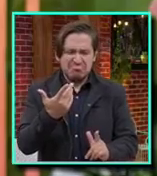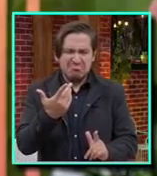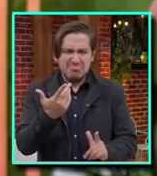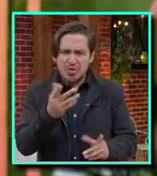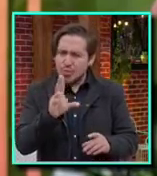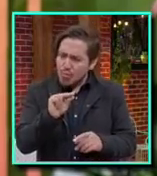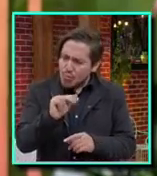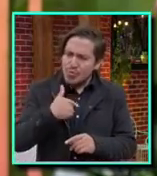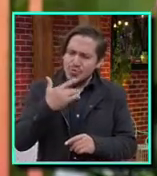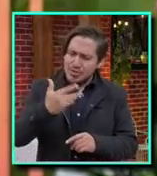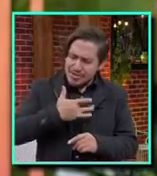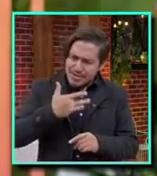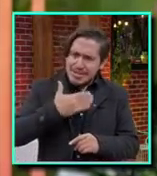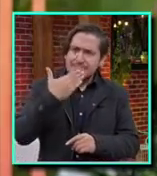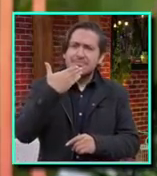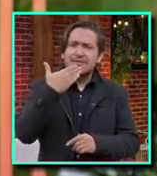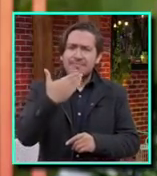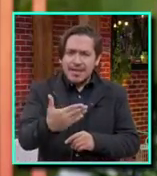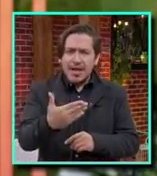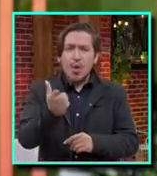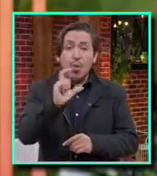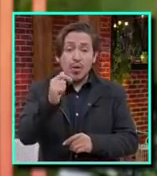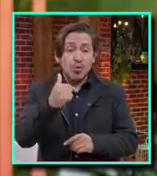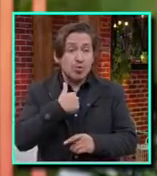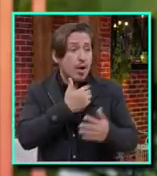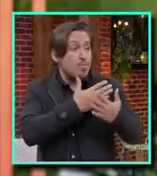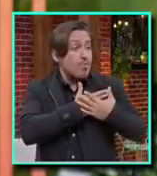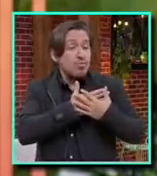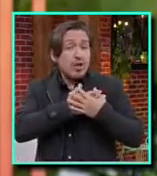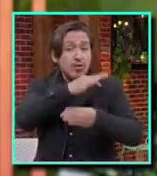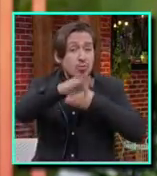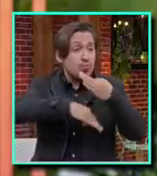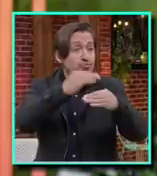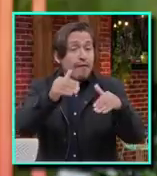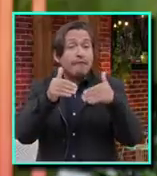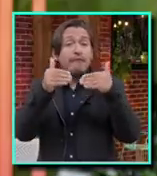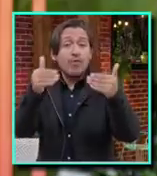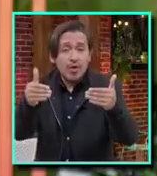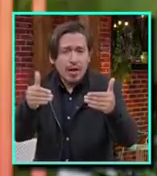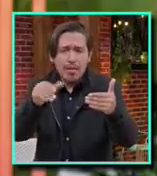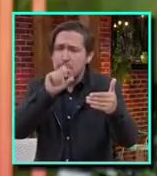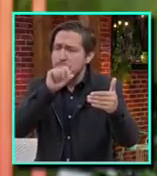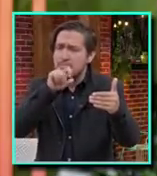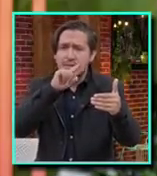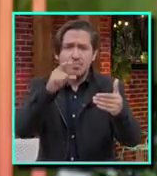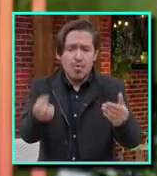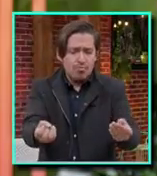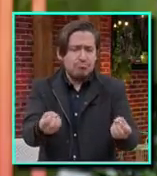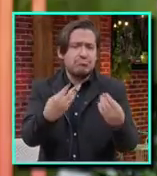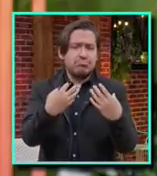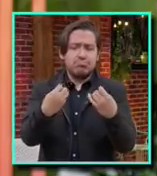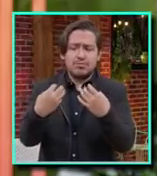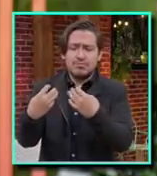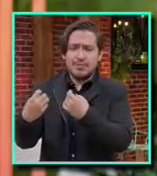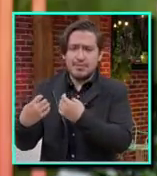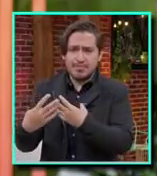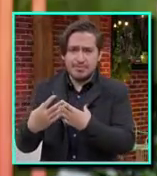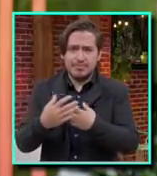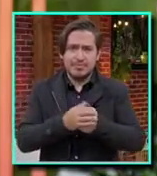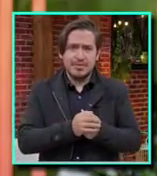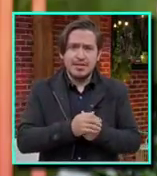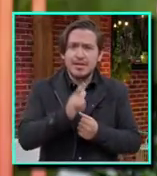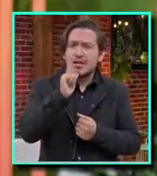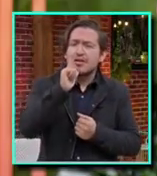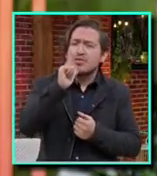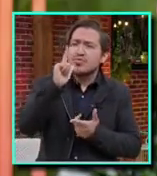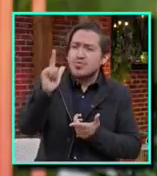venir cuando yo ame a los demás. Entonces el mundo me va a regresar ese amor. Entonces, ¿quién es la luz? La luz es esa base,